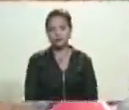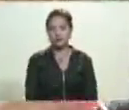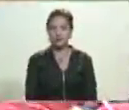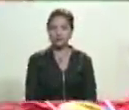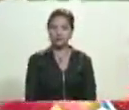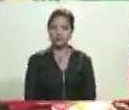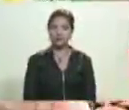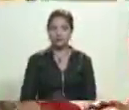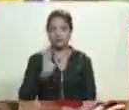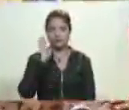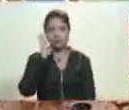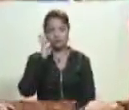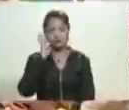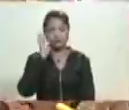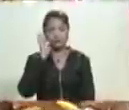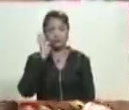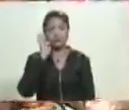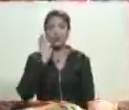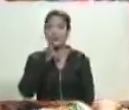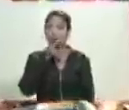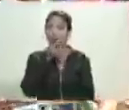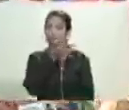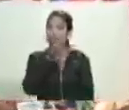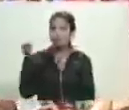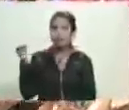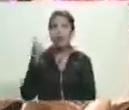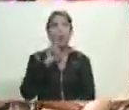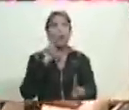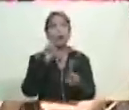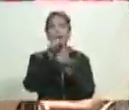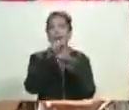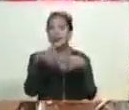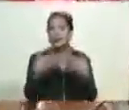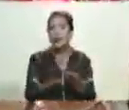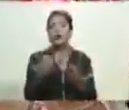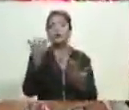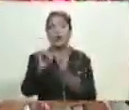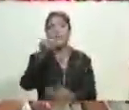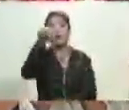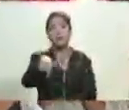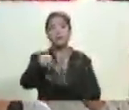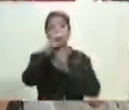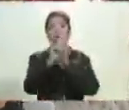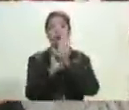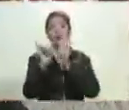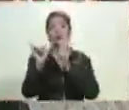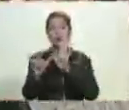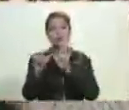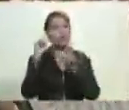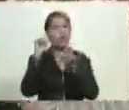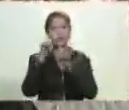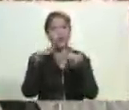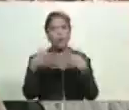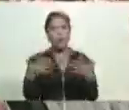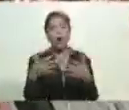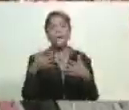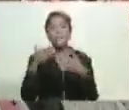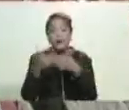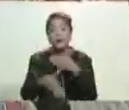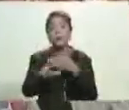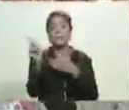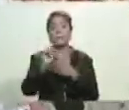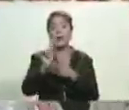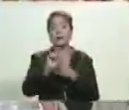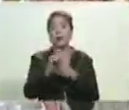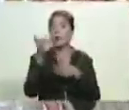Un discurso memorable que habla también de los objetivos que tiene esta Asamblea Nacional Constituyente para los próximos